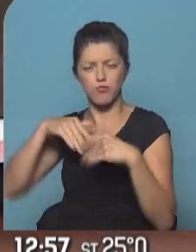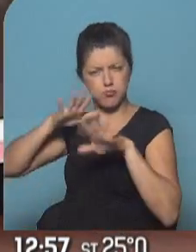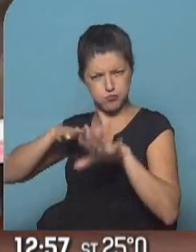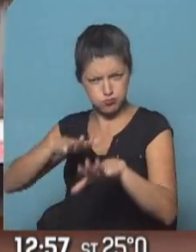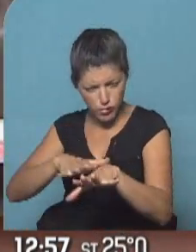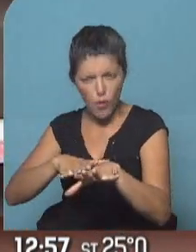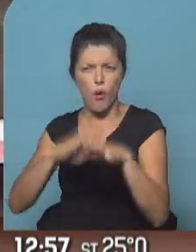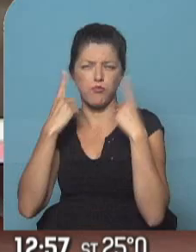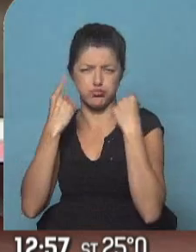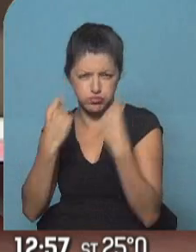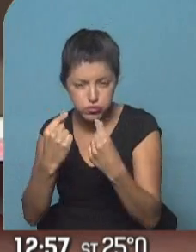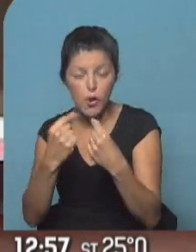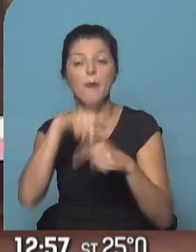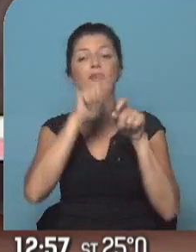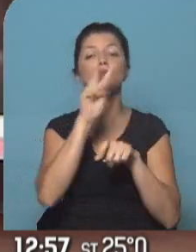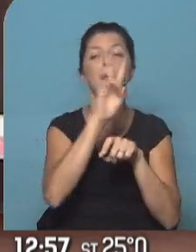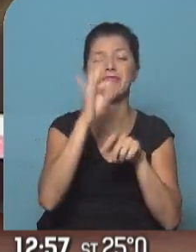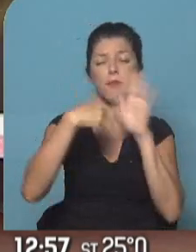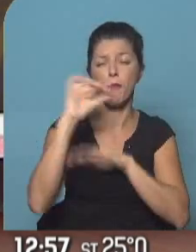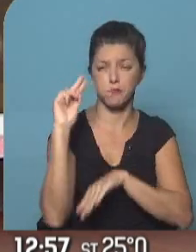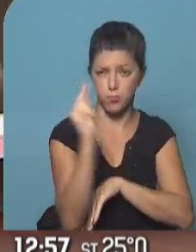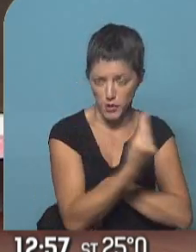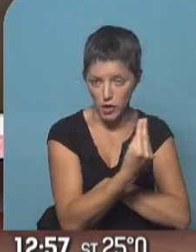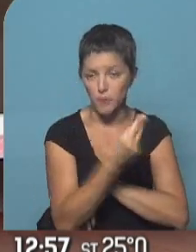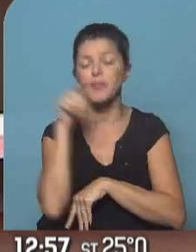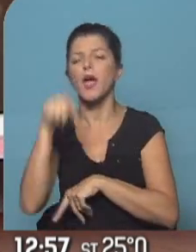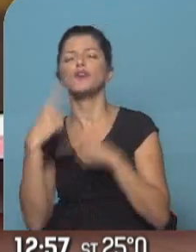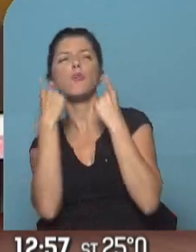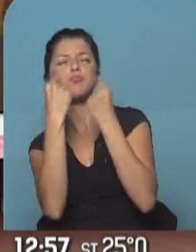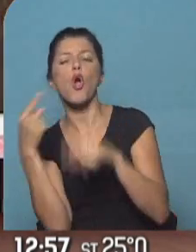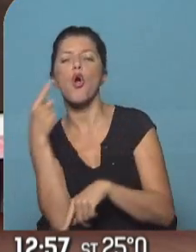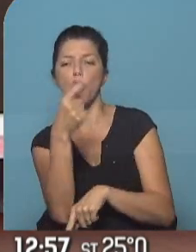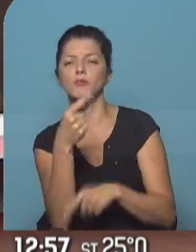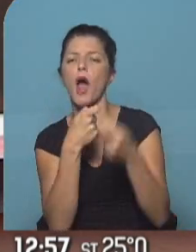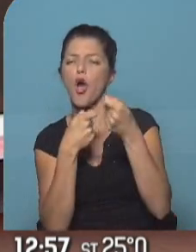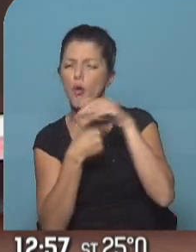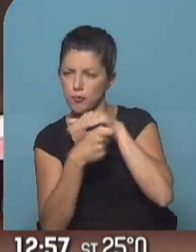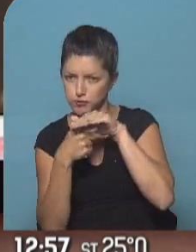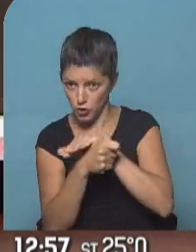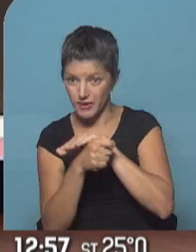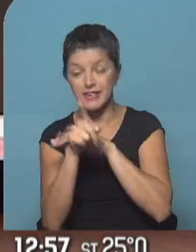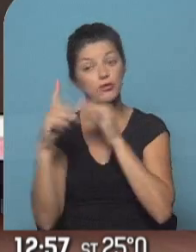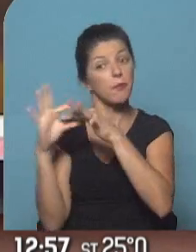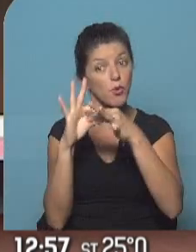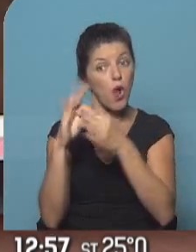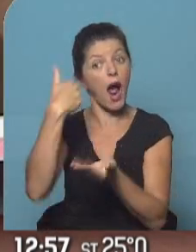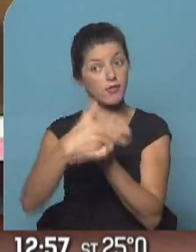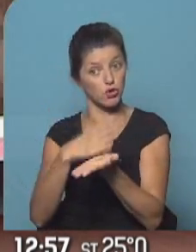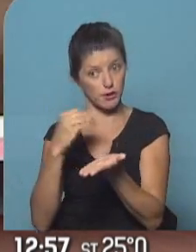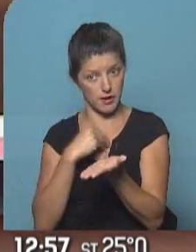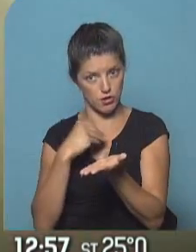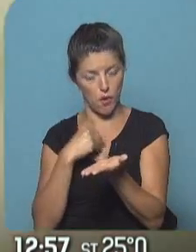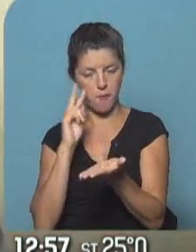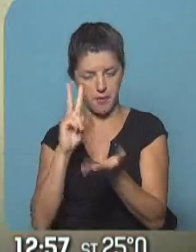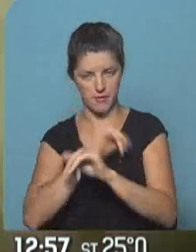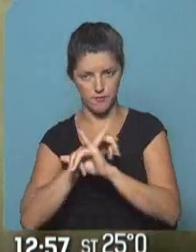también incluyen una crítica importante a la corrupción y por primera vez esas críticas alcanzan al poder religioso. Vemos un informe y lo